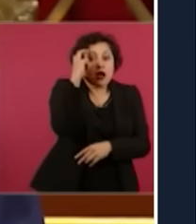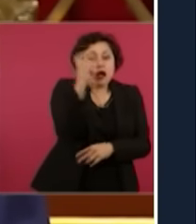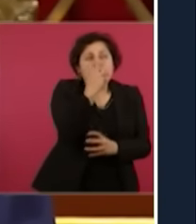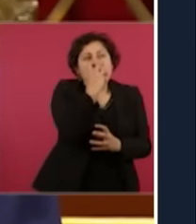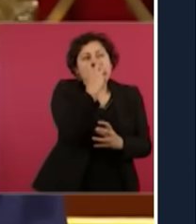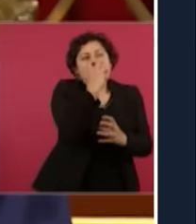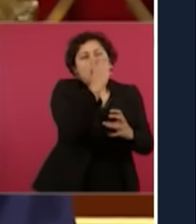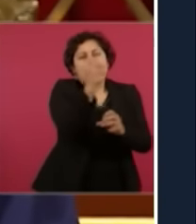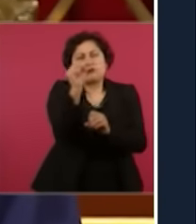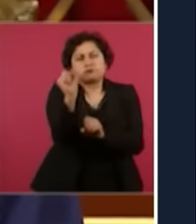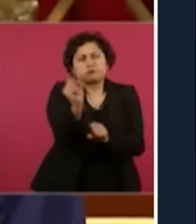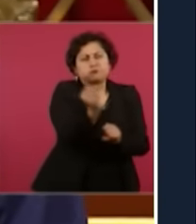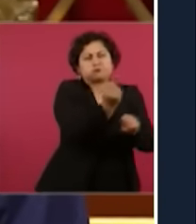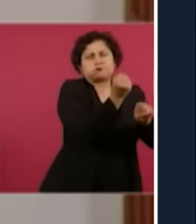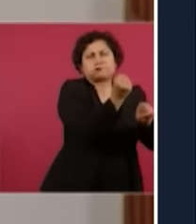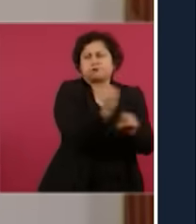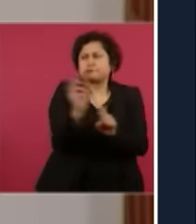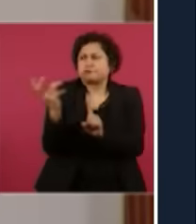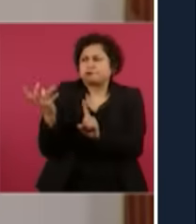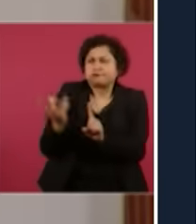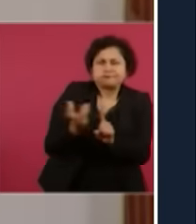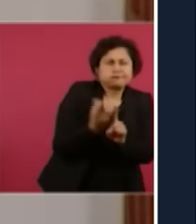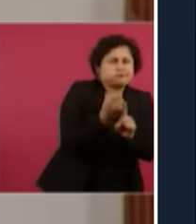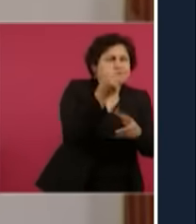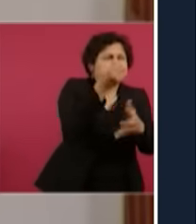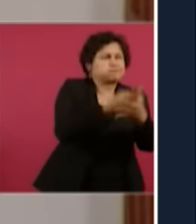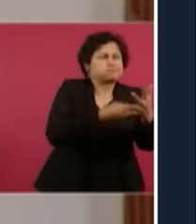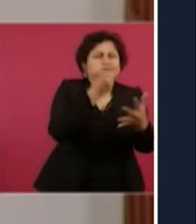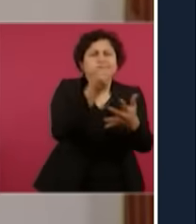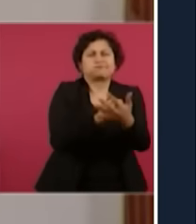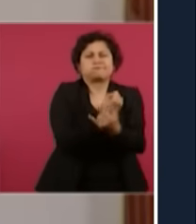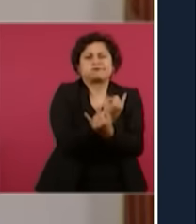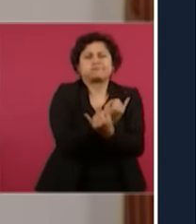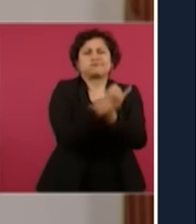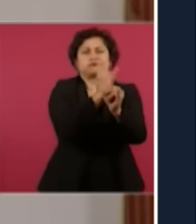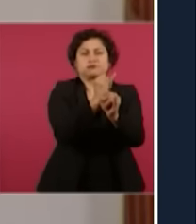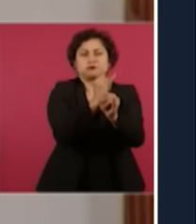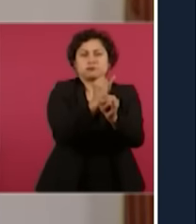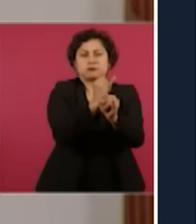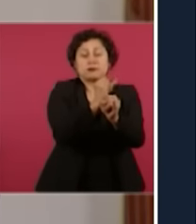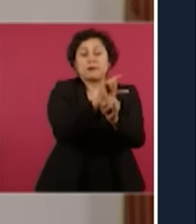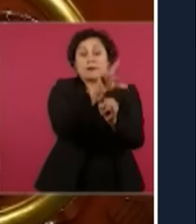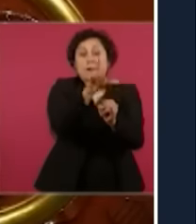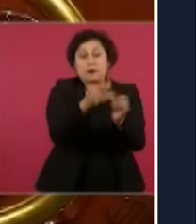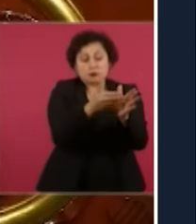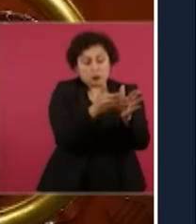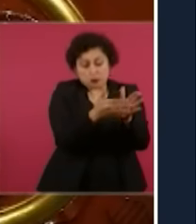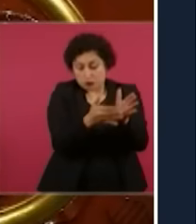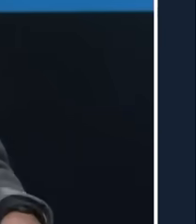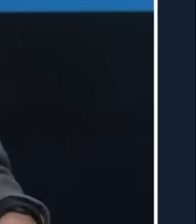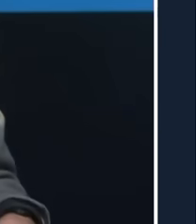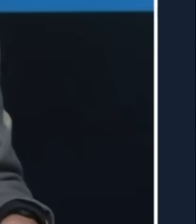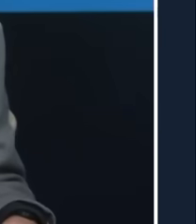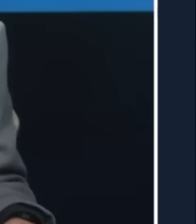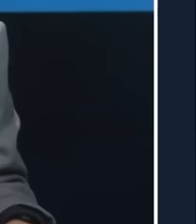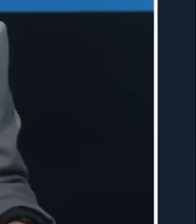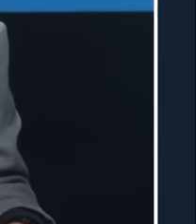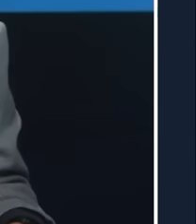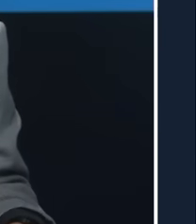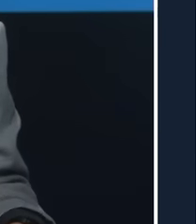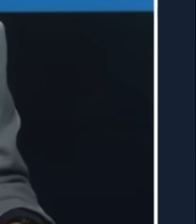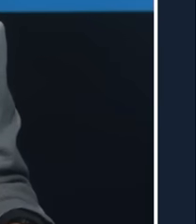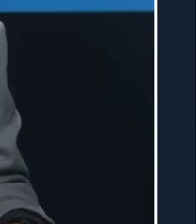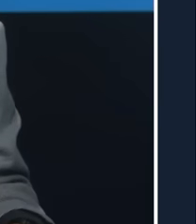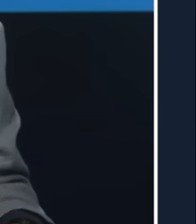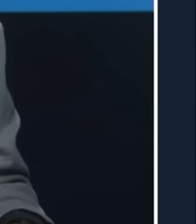completo el poder judicial de la federación no lo cual me parece una contradicción y un absurdo y no solo eso les quiere bajar el